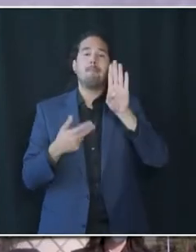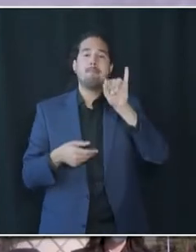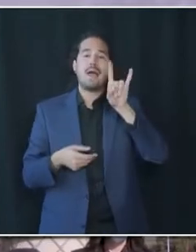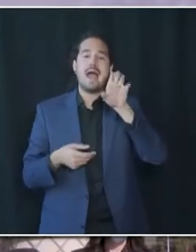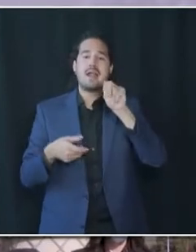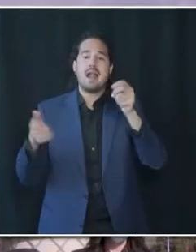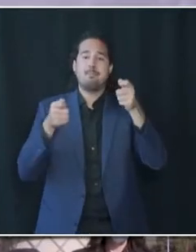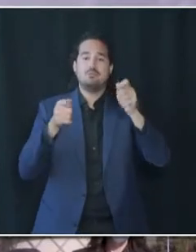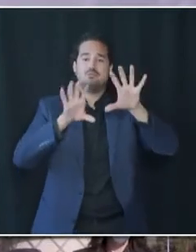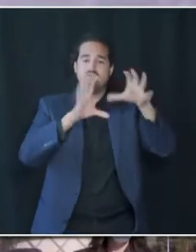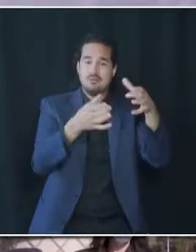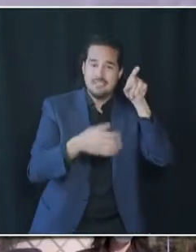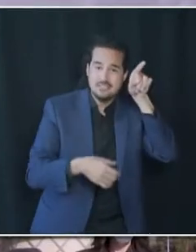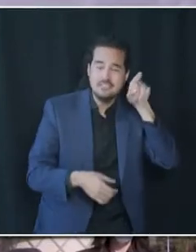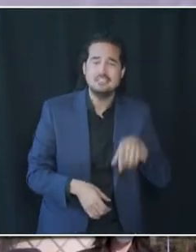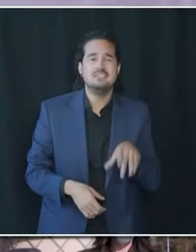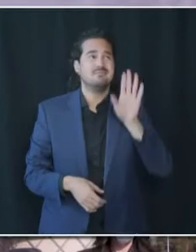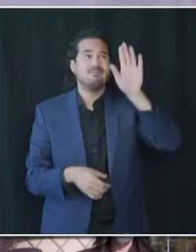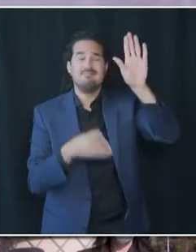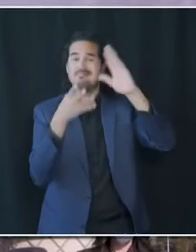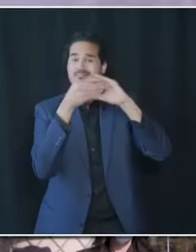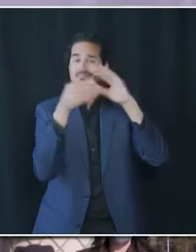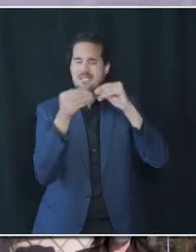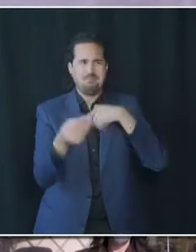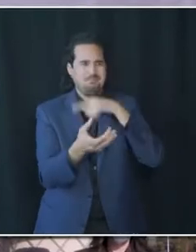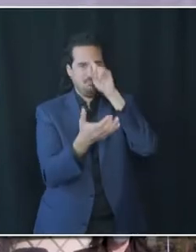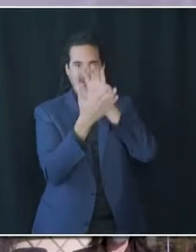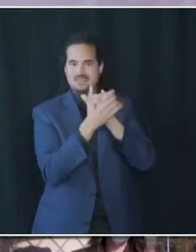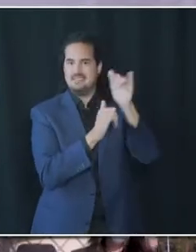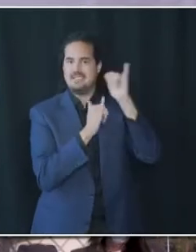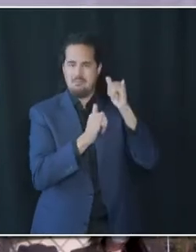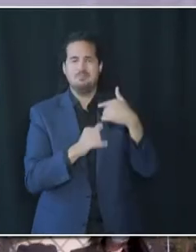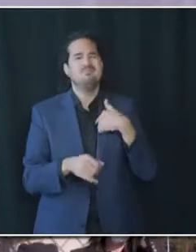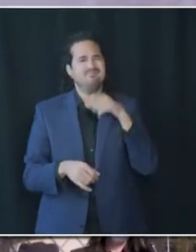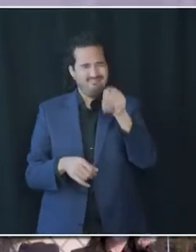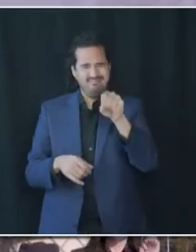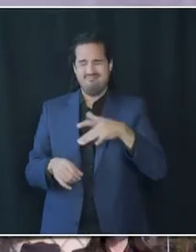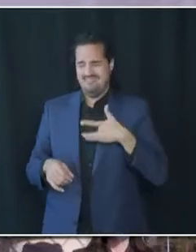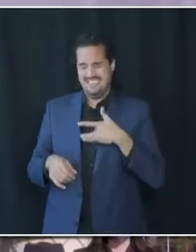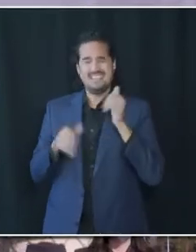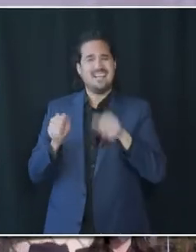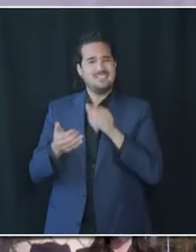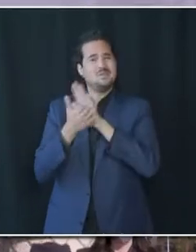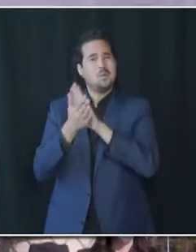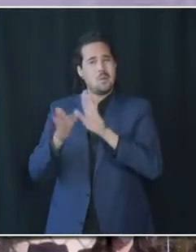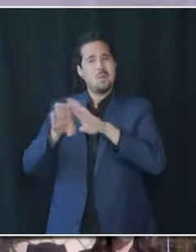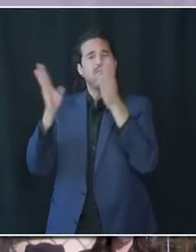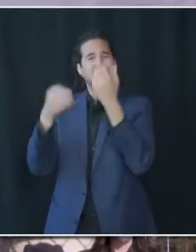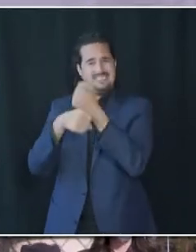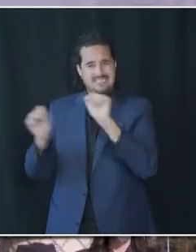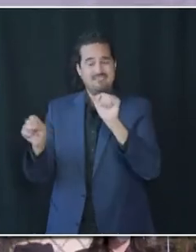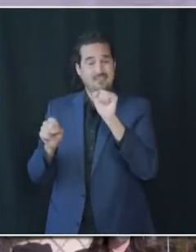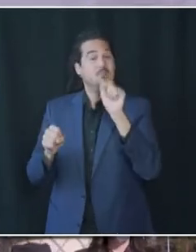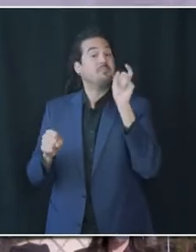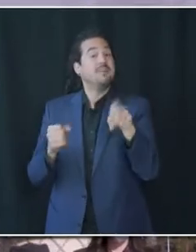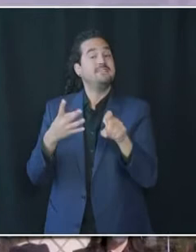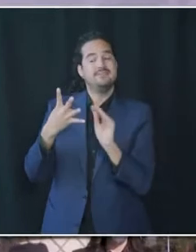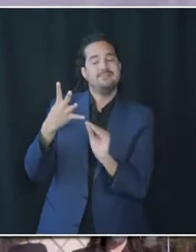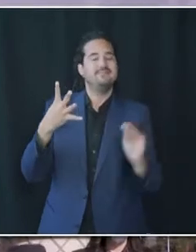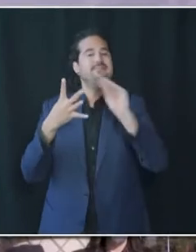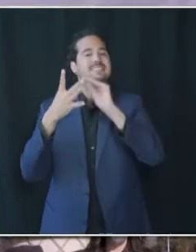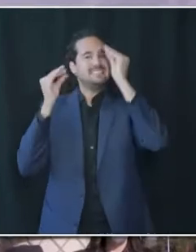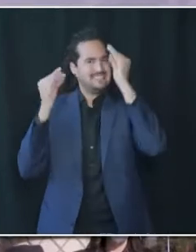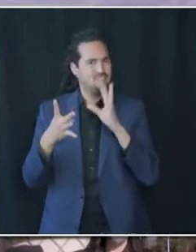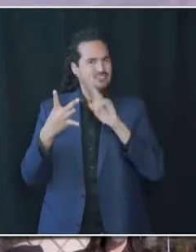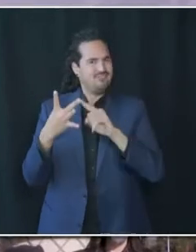riesgo al procesar la priorización de vacunas a nuestros maestros y mantener